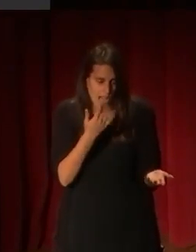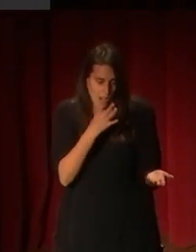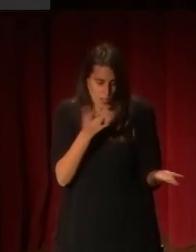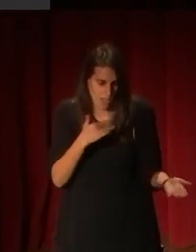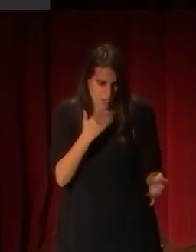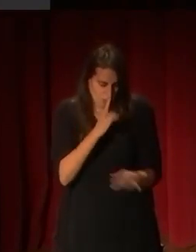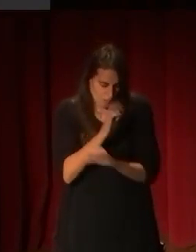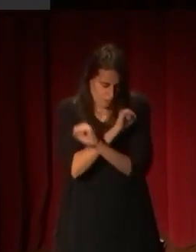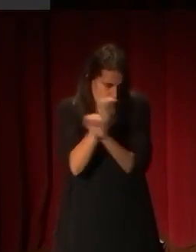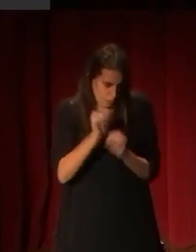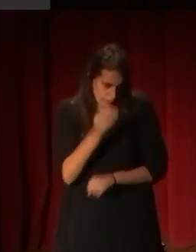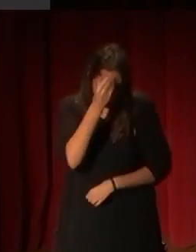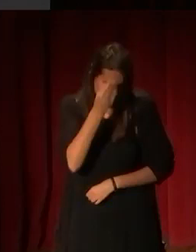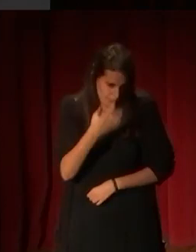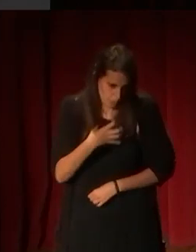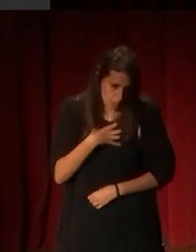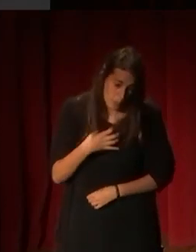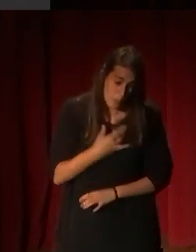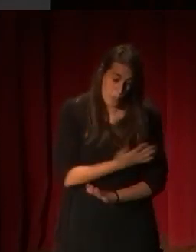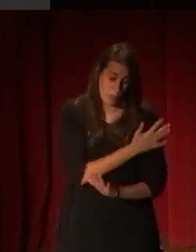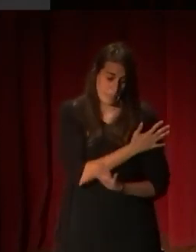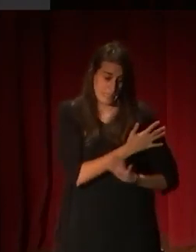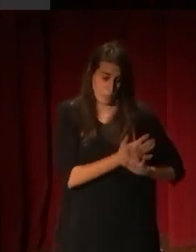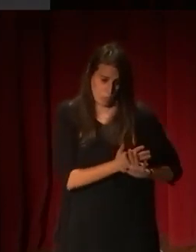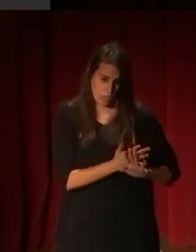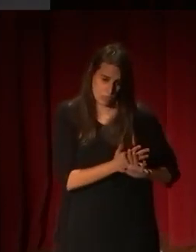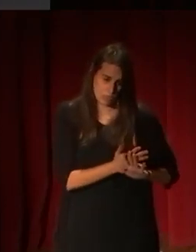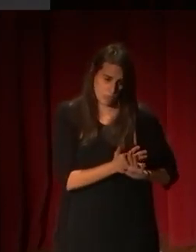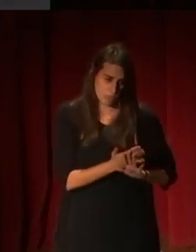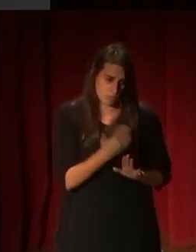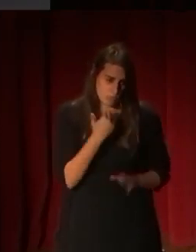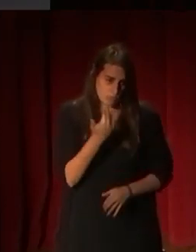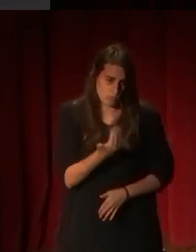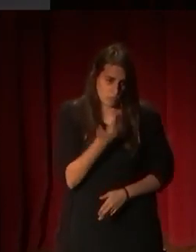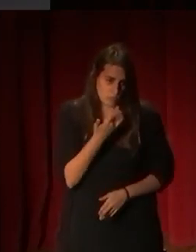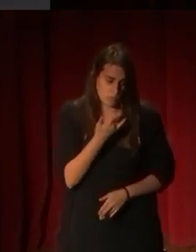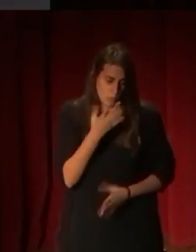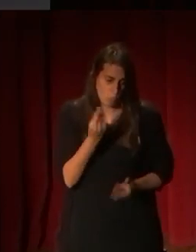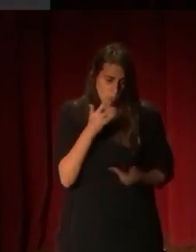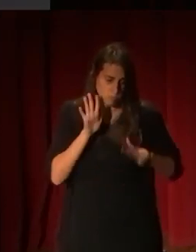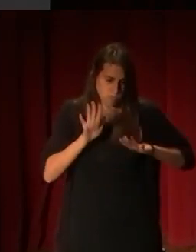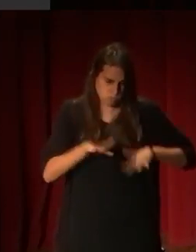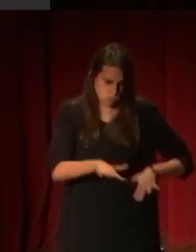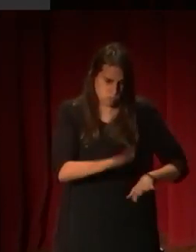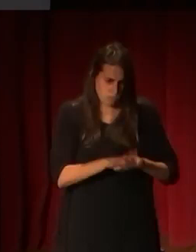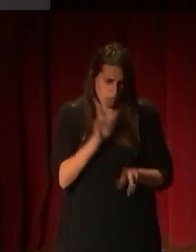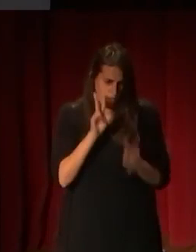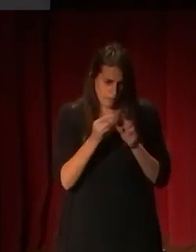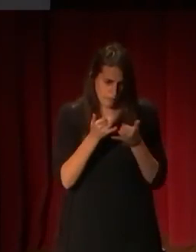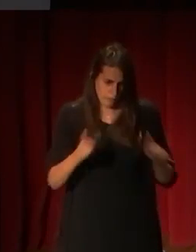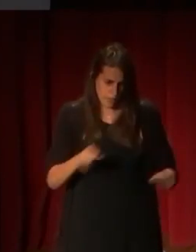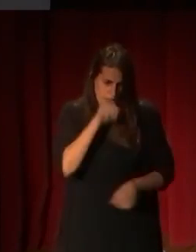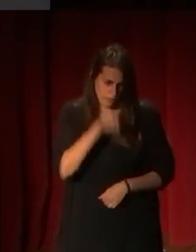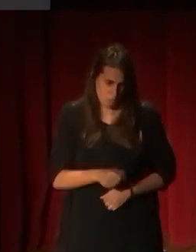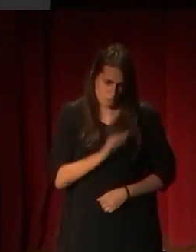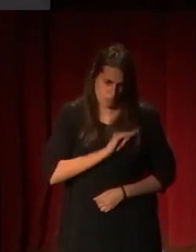pero que hasta entonces tuvo cierta afición aquí en madrid tras el reinado de felipe